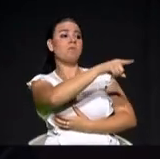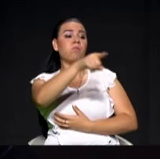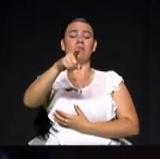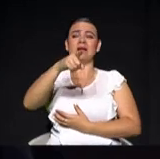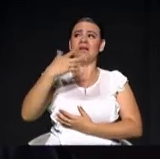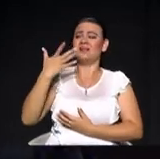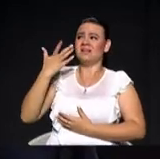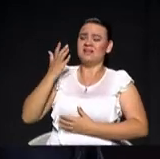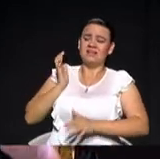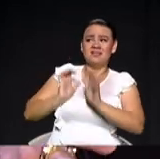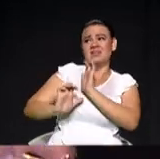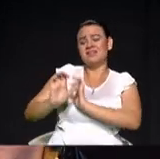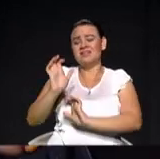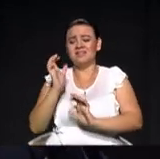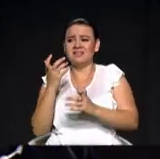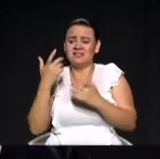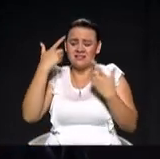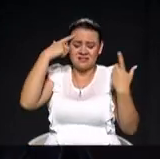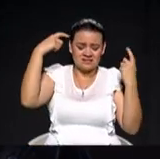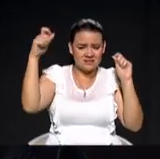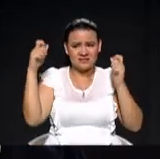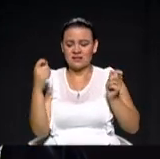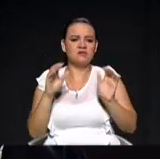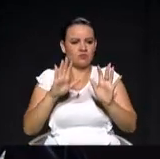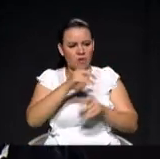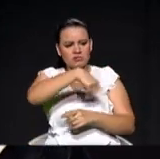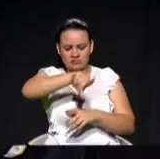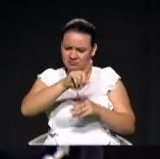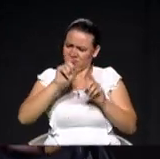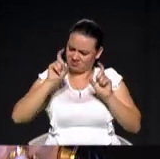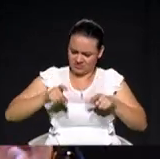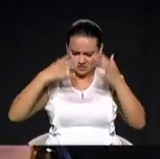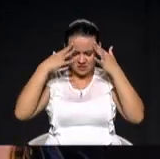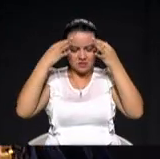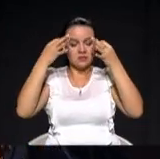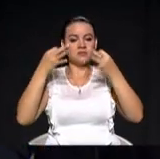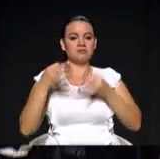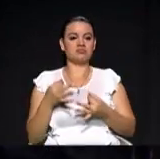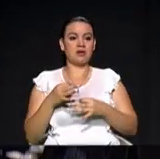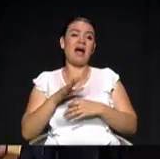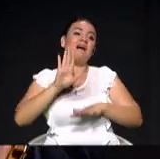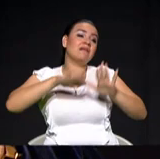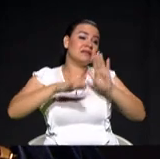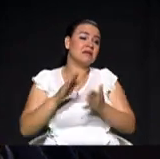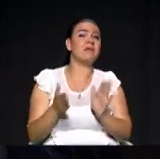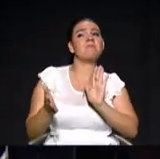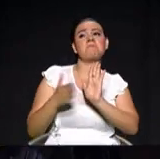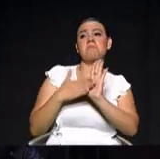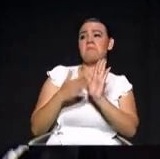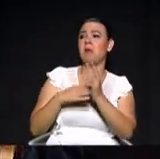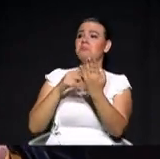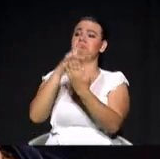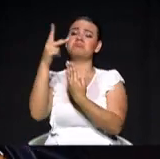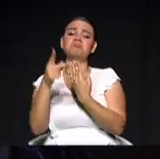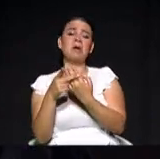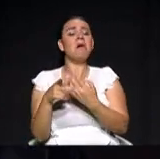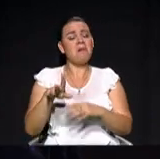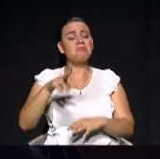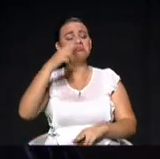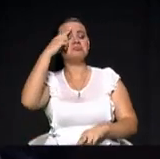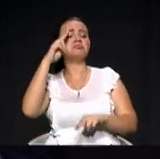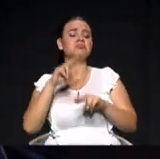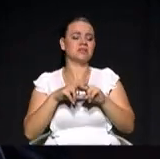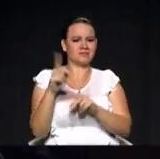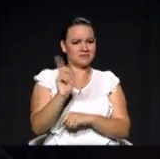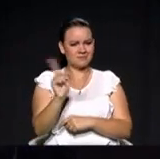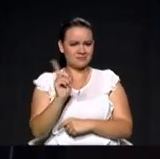es que hacen muchas propuestas como de pronto improvisadas o que ya se han ensayado base de diagnósticos no